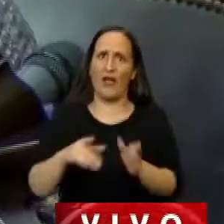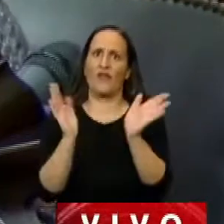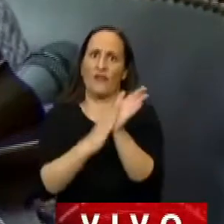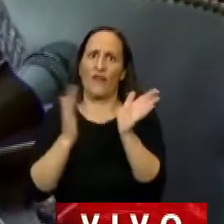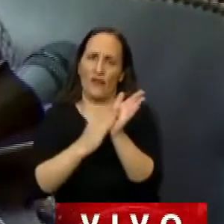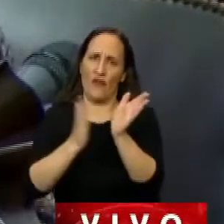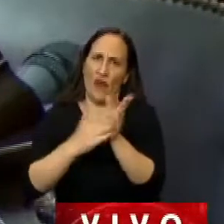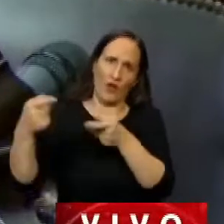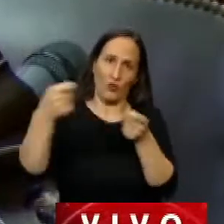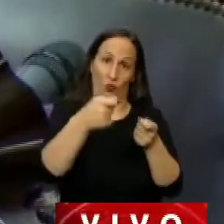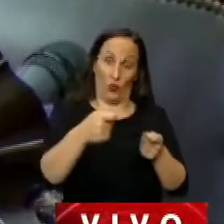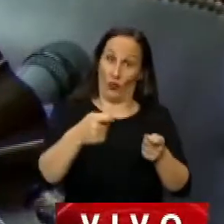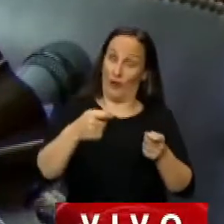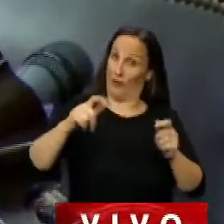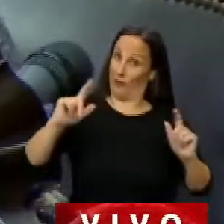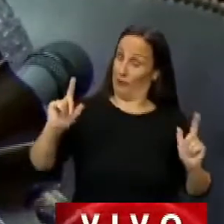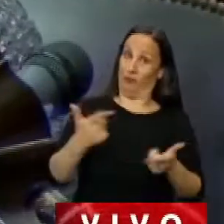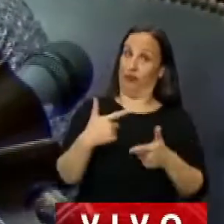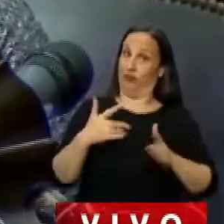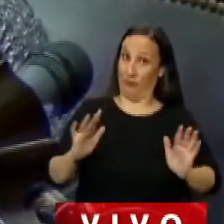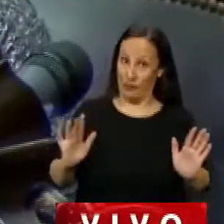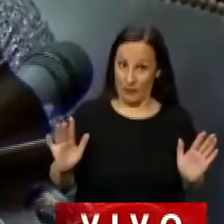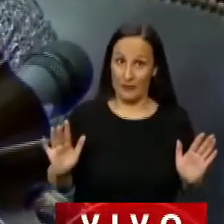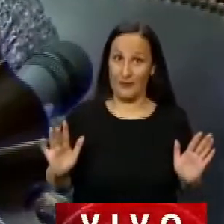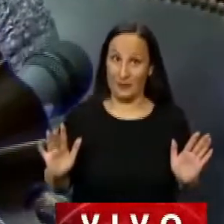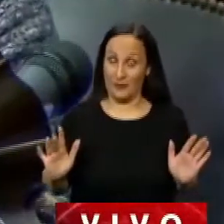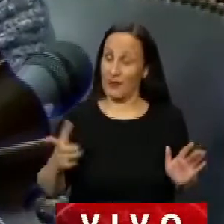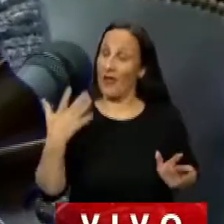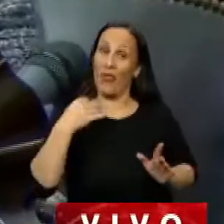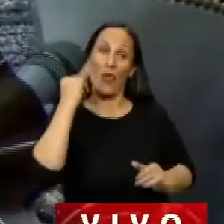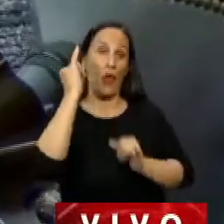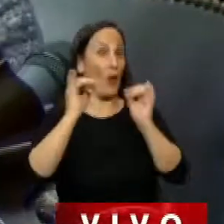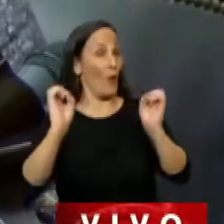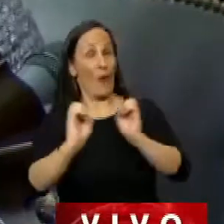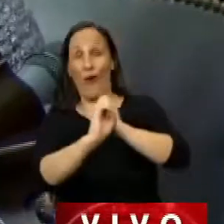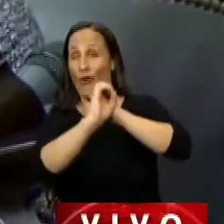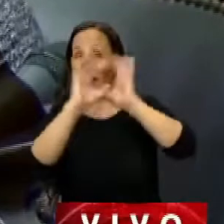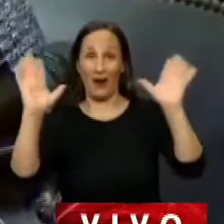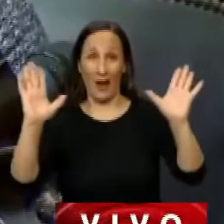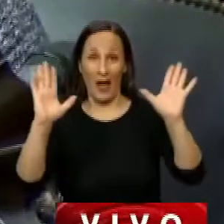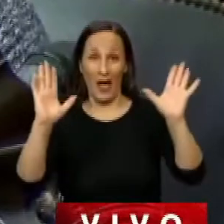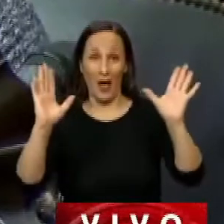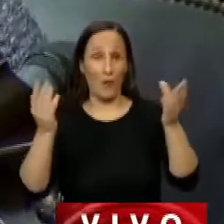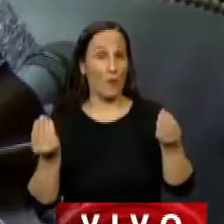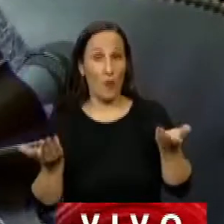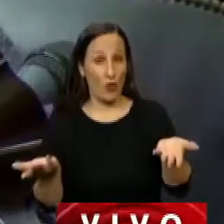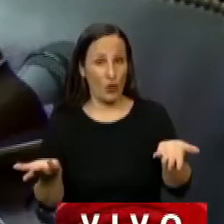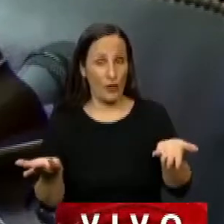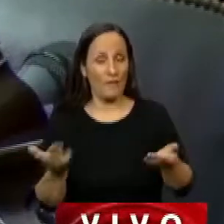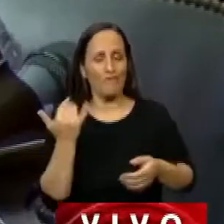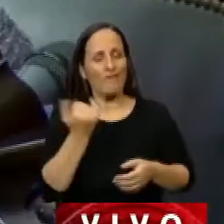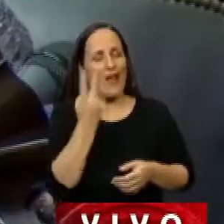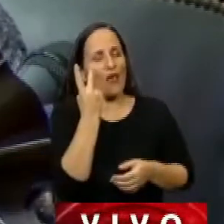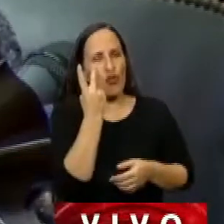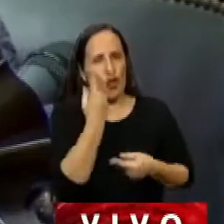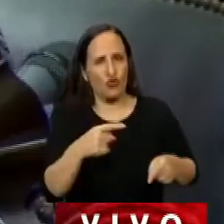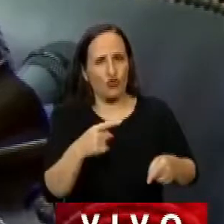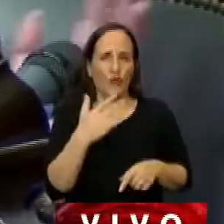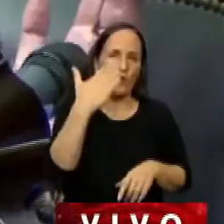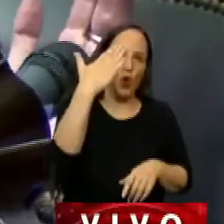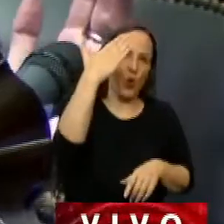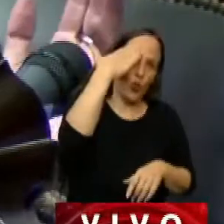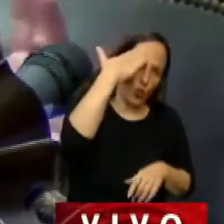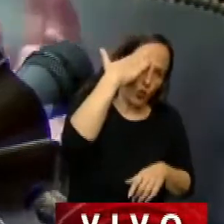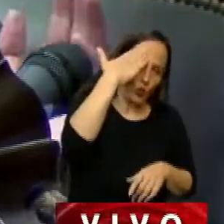esto lo tenemos que dejar claro porque justamente tenemos dos aspectos, cultura y